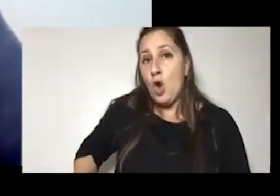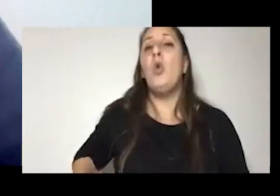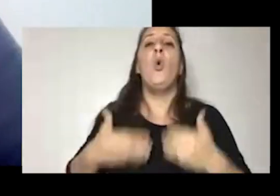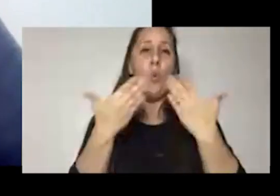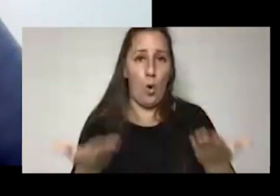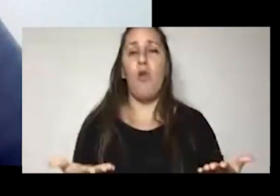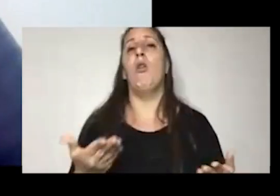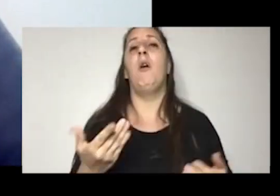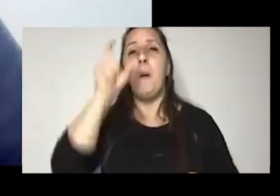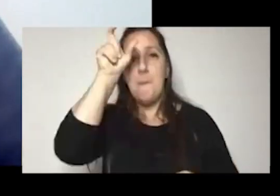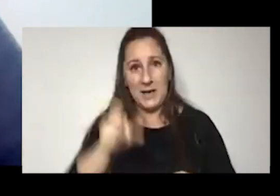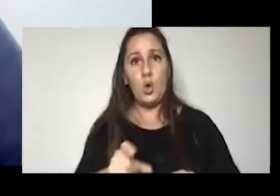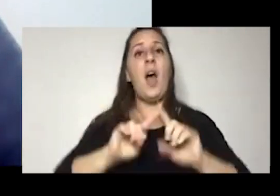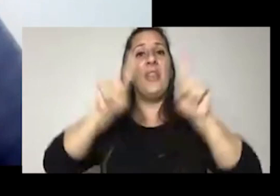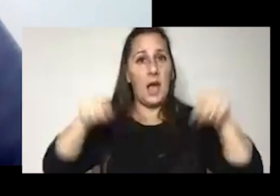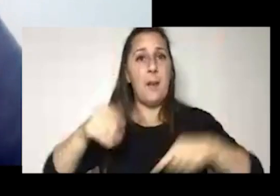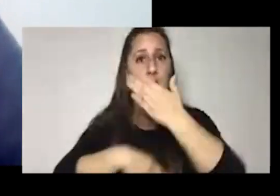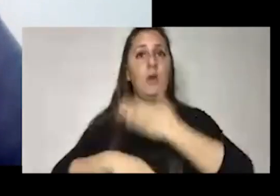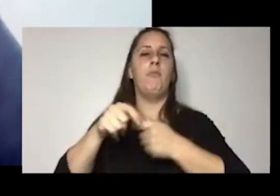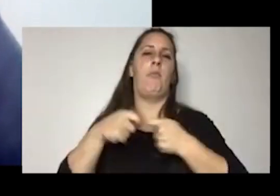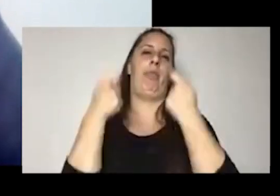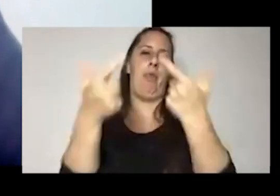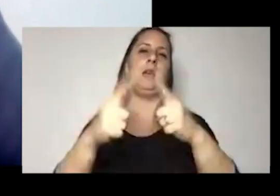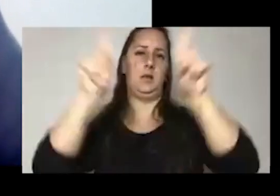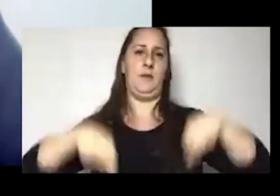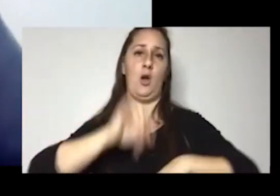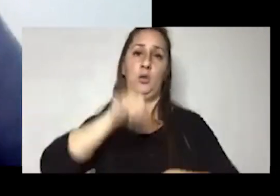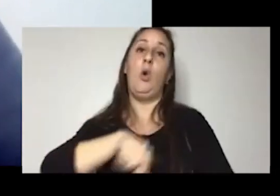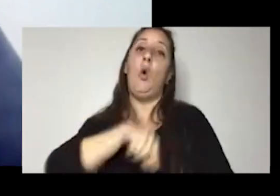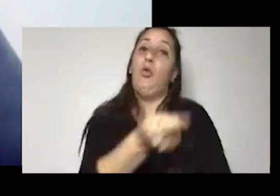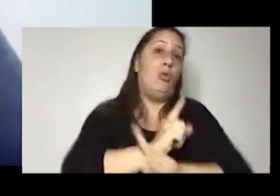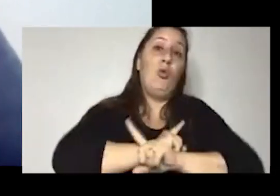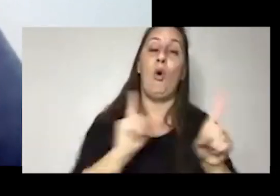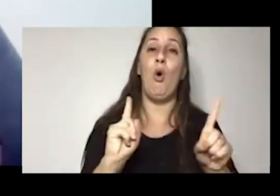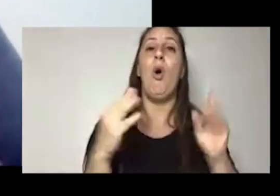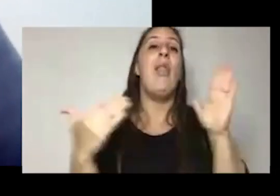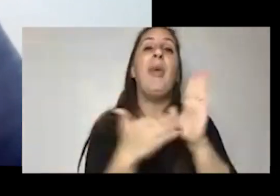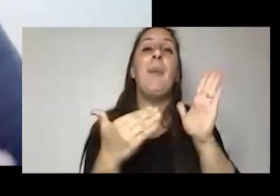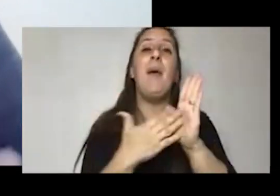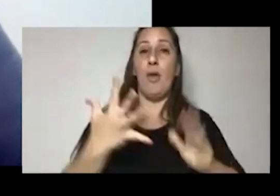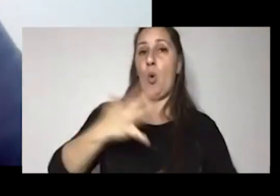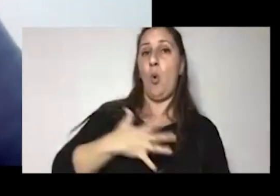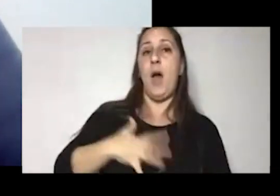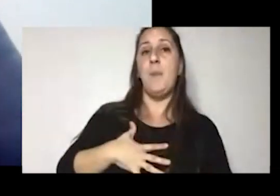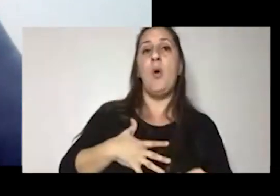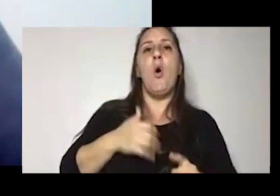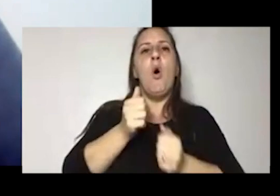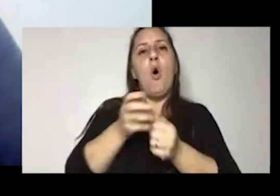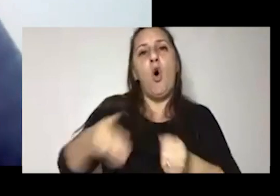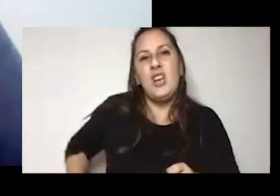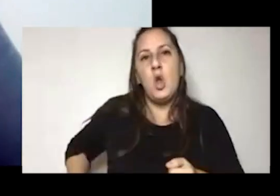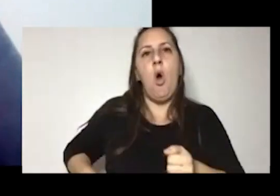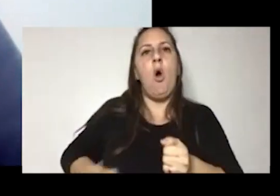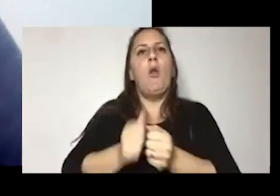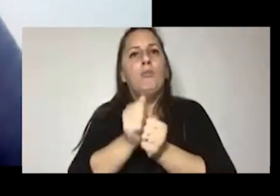en discapacidad y otras que no. Todo va a depender justamente del funcionamiento de ese riñón en base a los estudios que